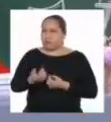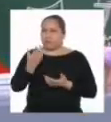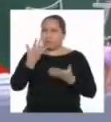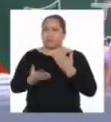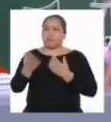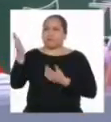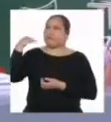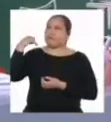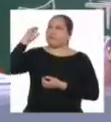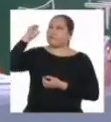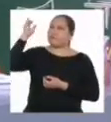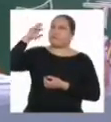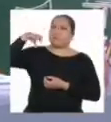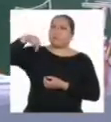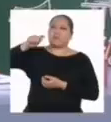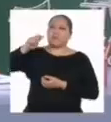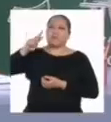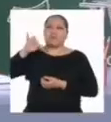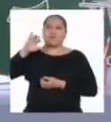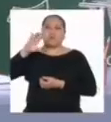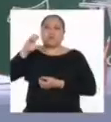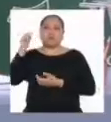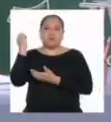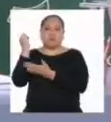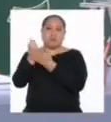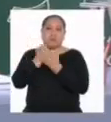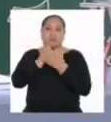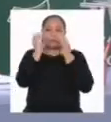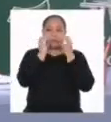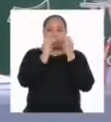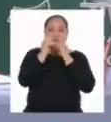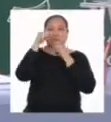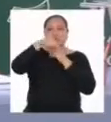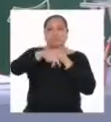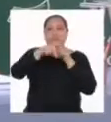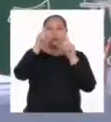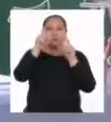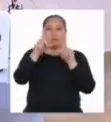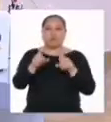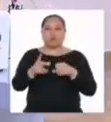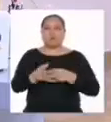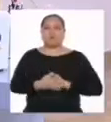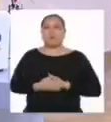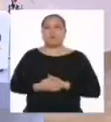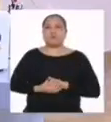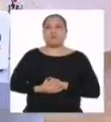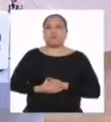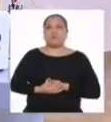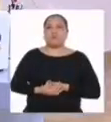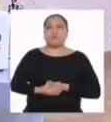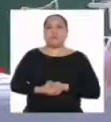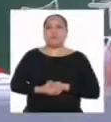mejor será que llame a la profesora Patricia para que me ayude a resolver estas preguntas.